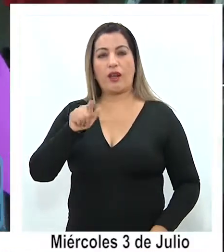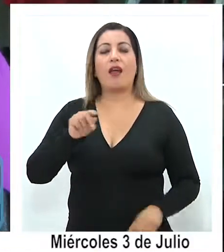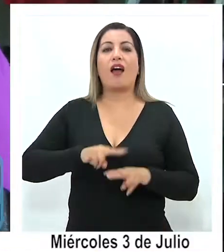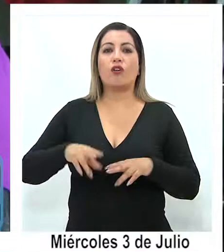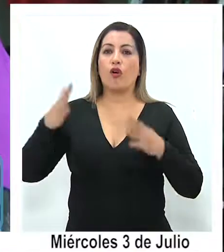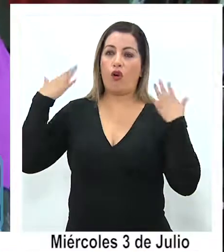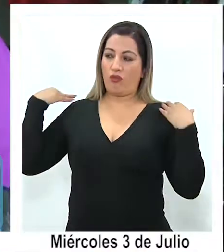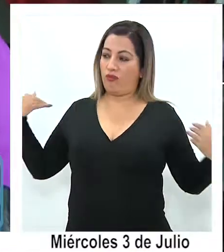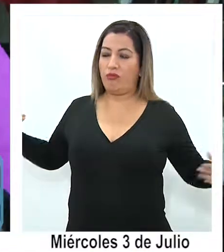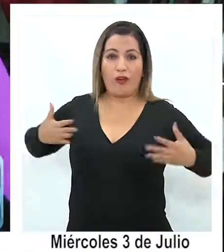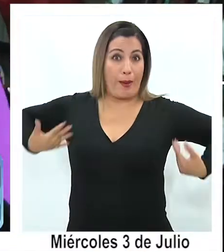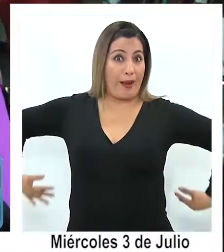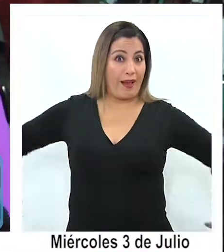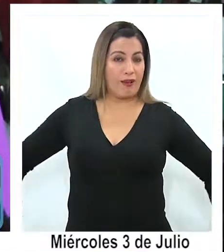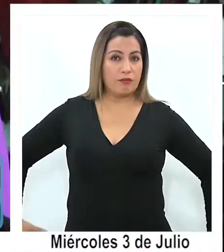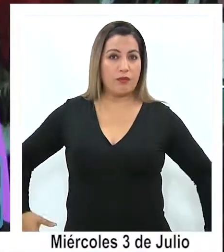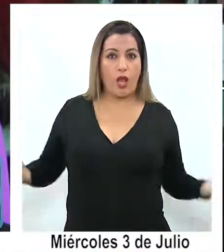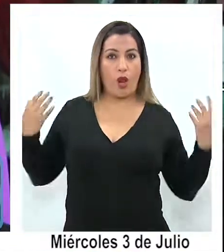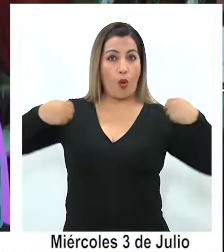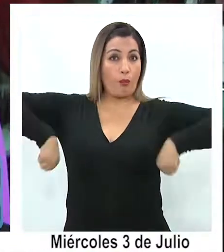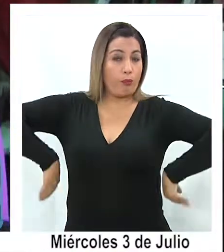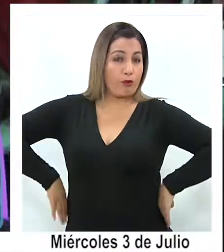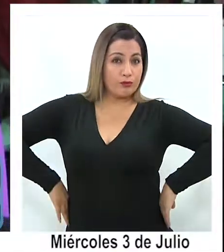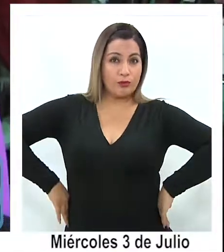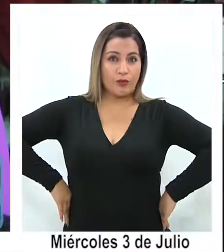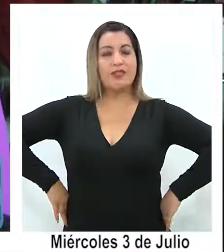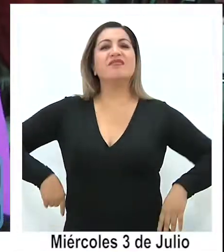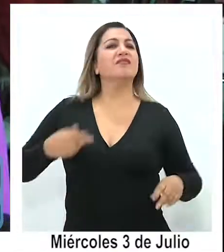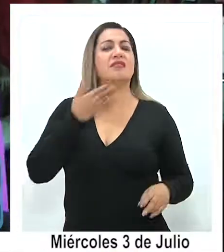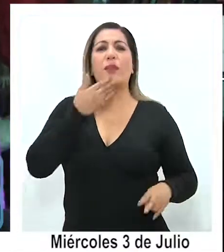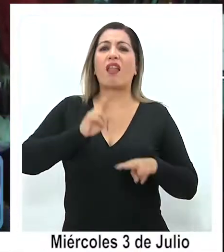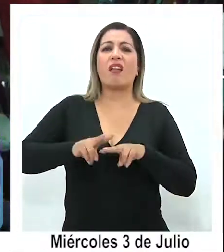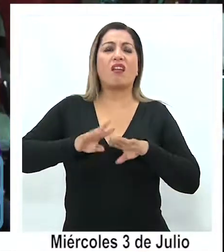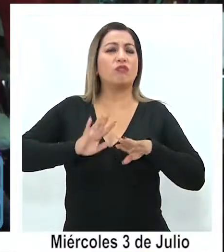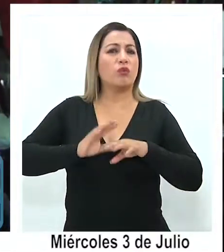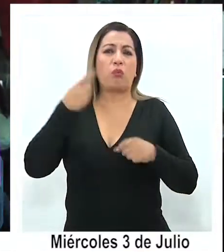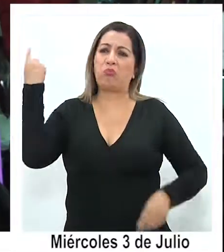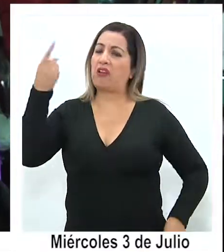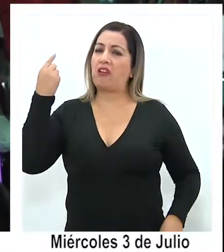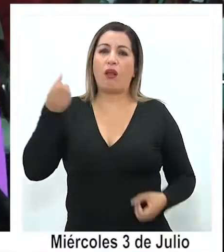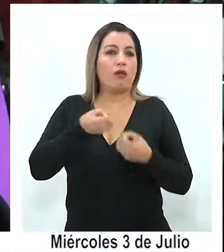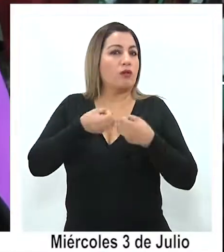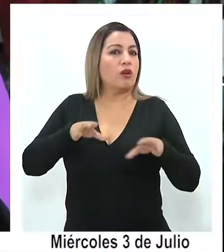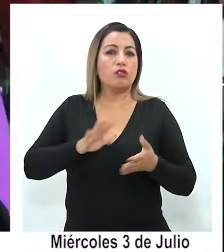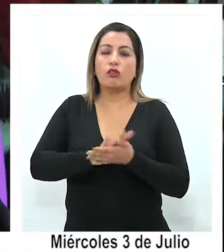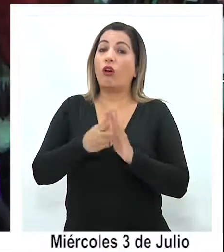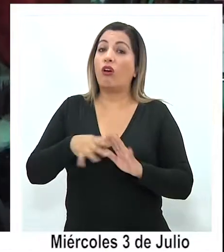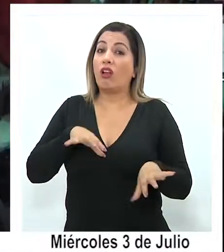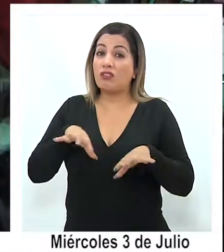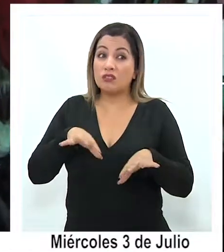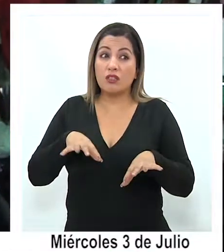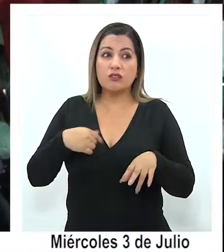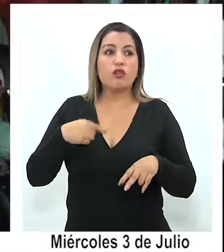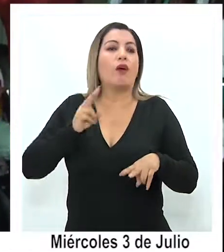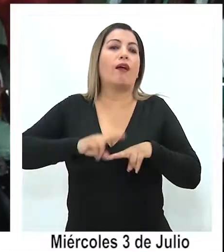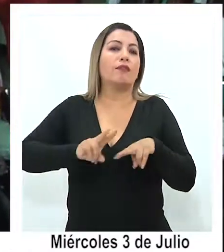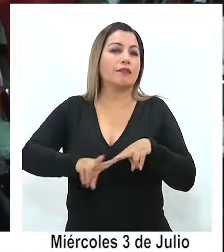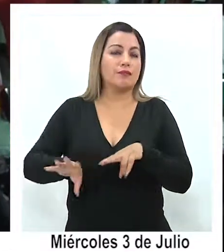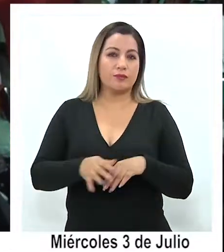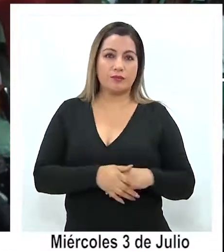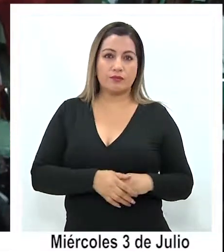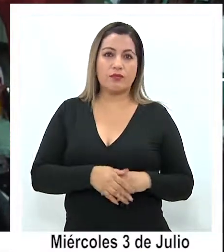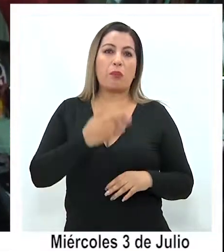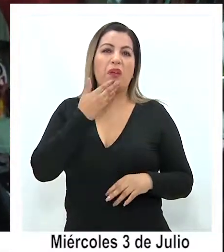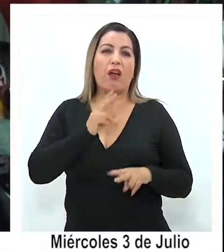capas, hago los ponchos y arreglos en general igual. Todo lo que me traen, yo traigo, yo los arreglo